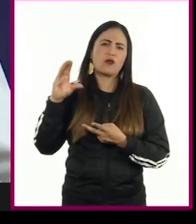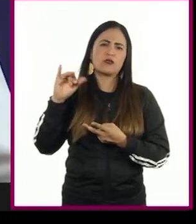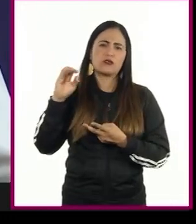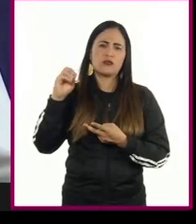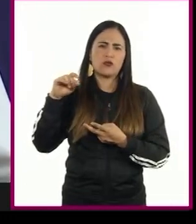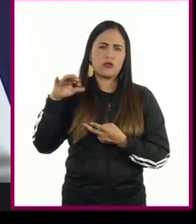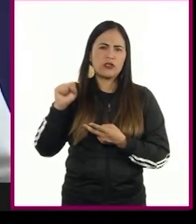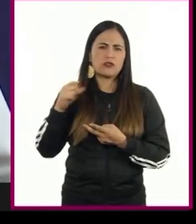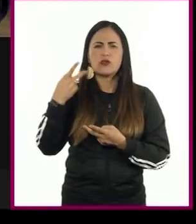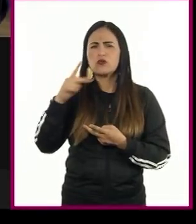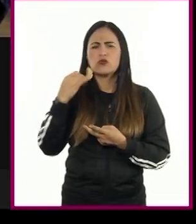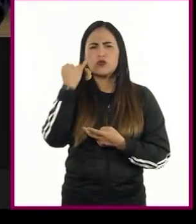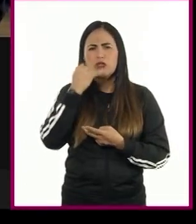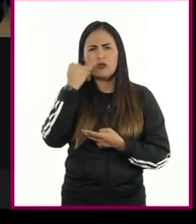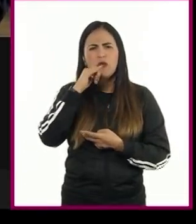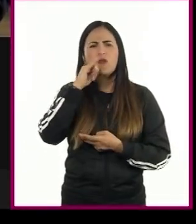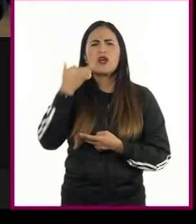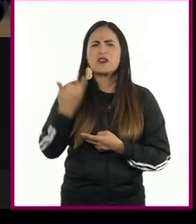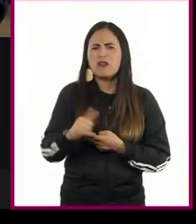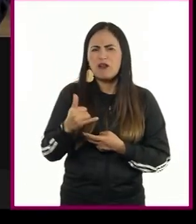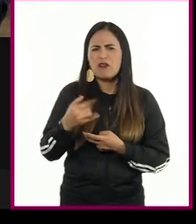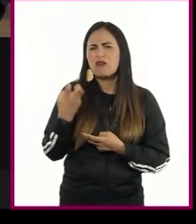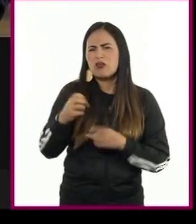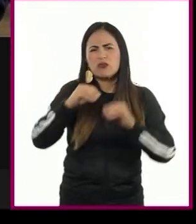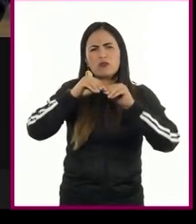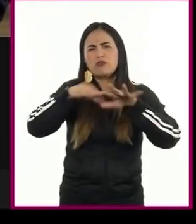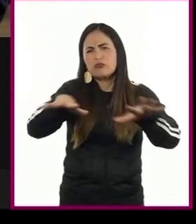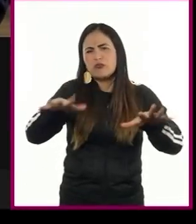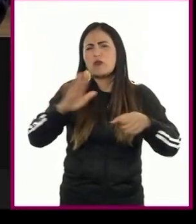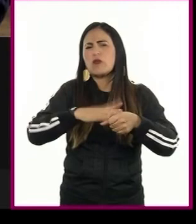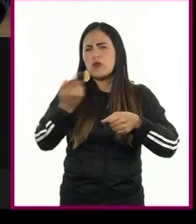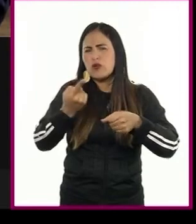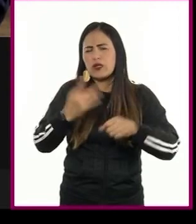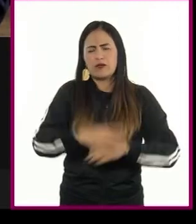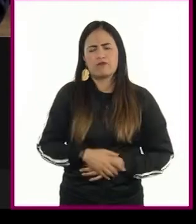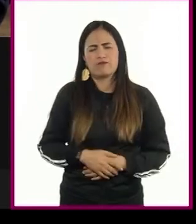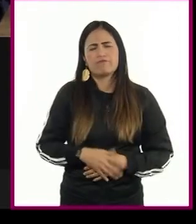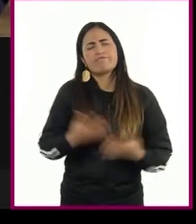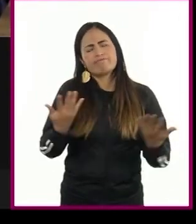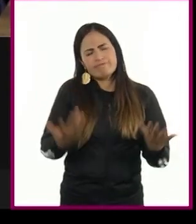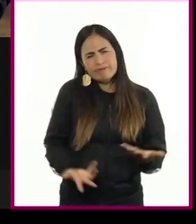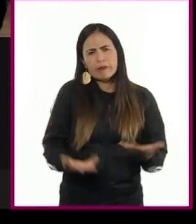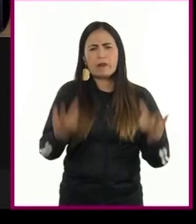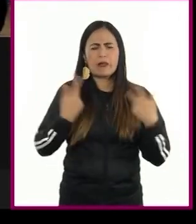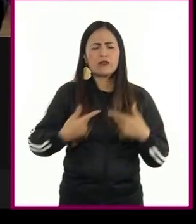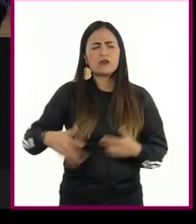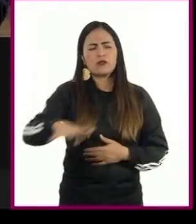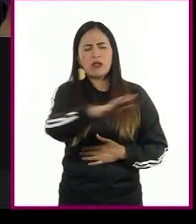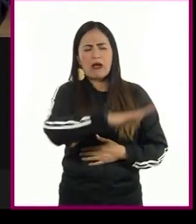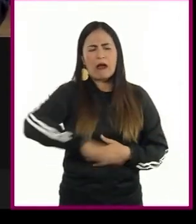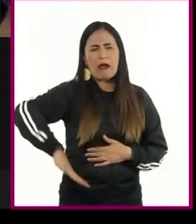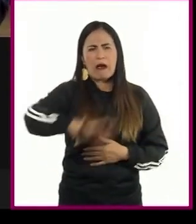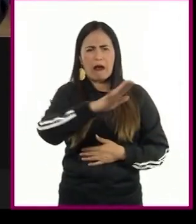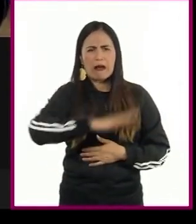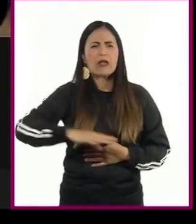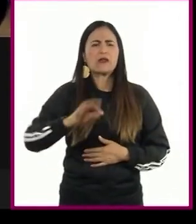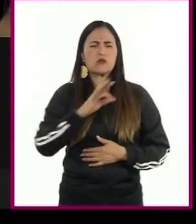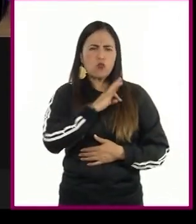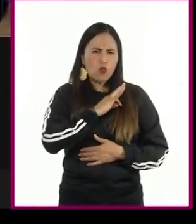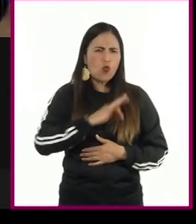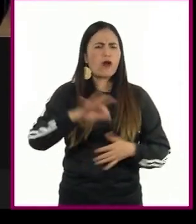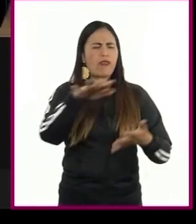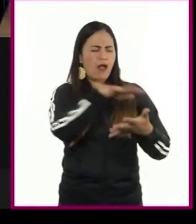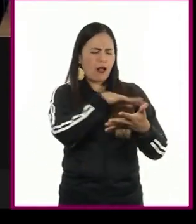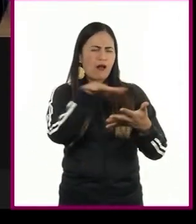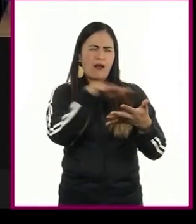en italiano. La idea principal fue que la obra estuviese dirigida a una gran cantidad de lectores, de